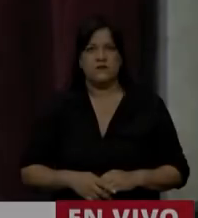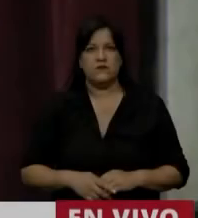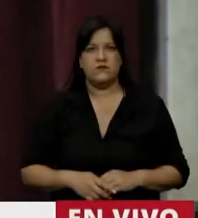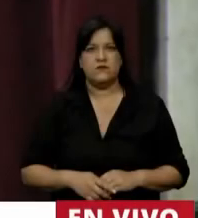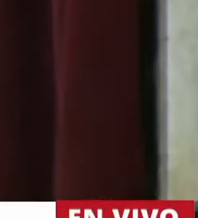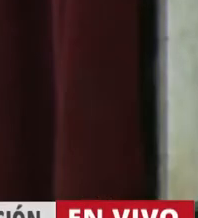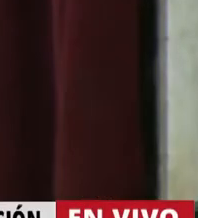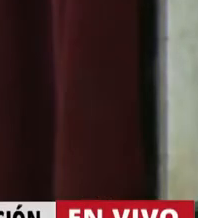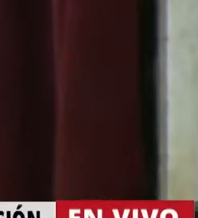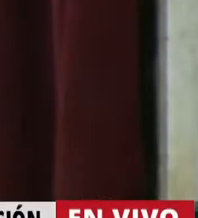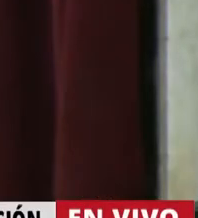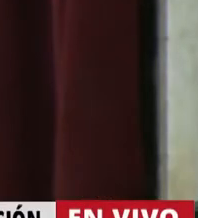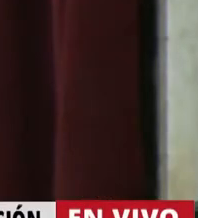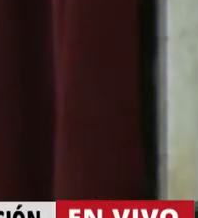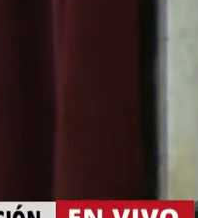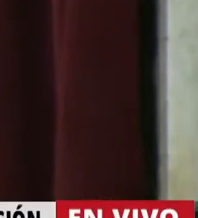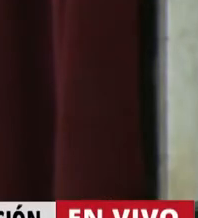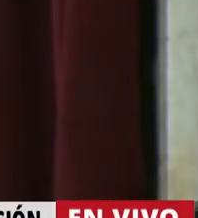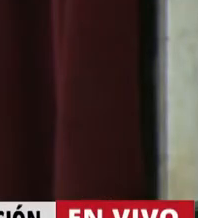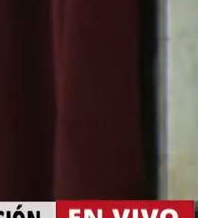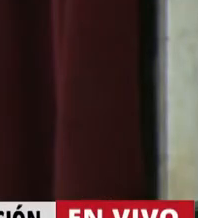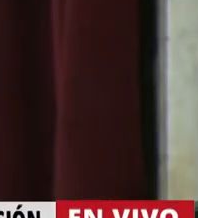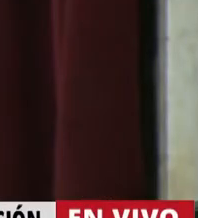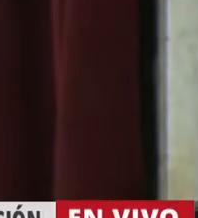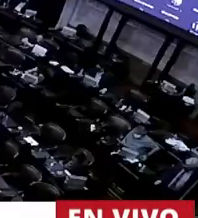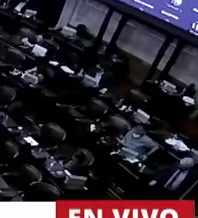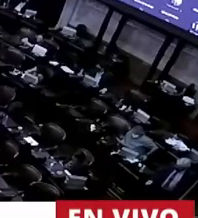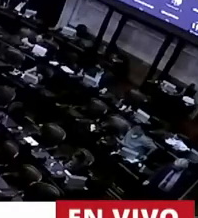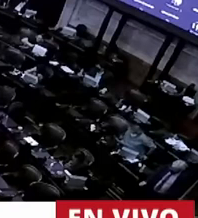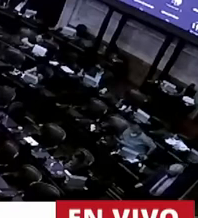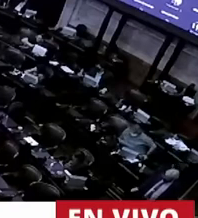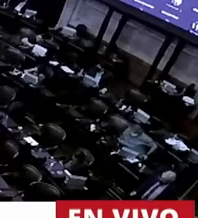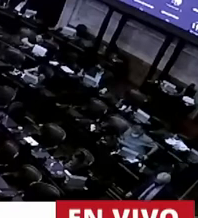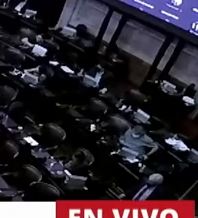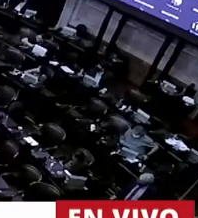En el uso de la palabra, el diputado Hernán Pérez Araujo.